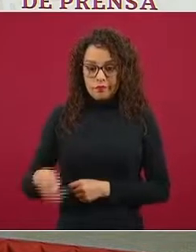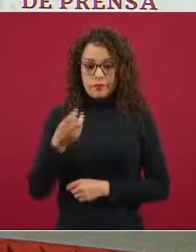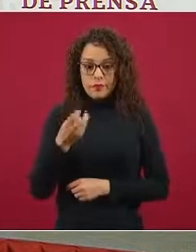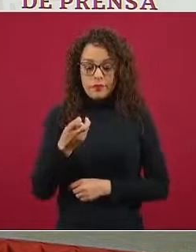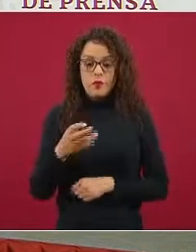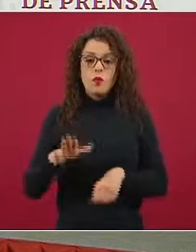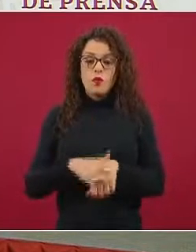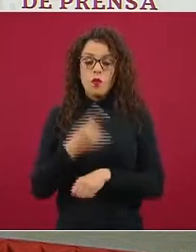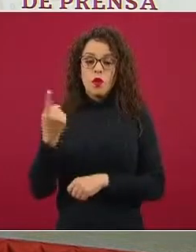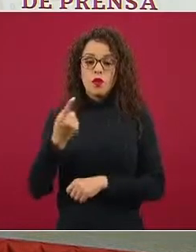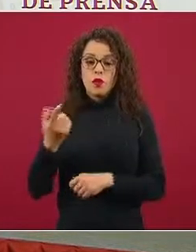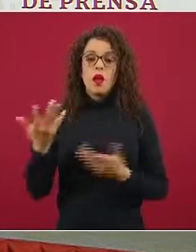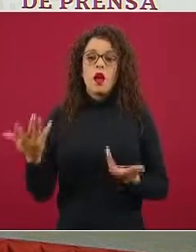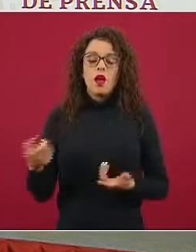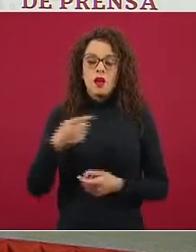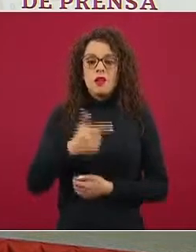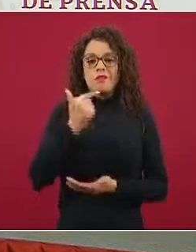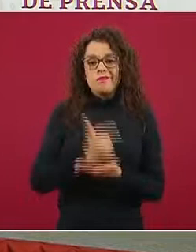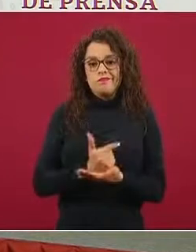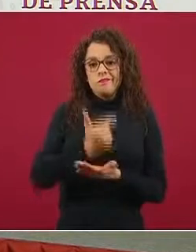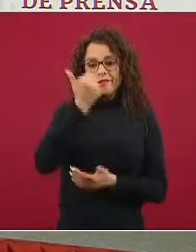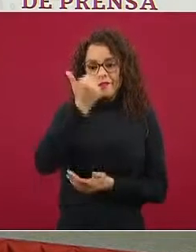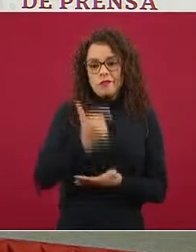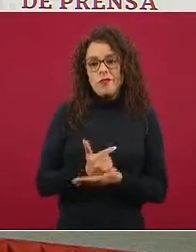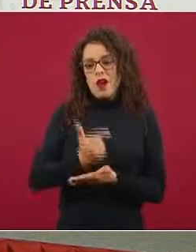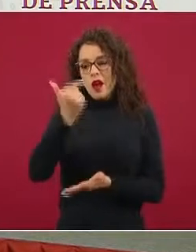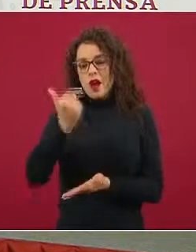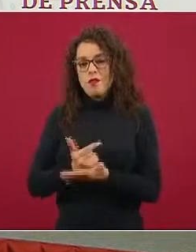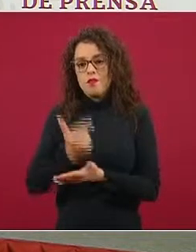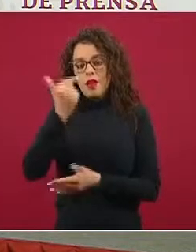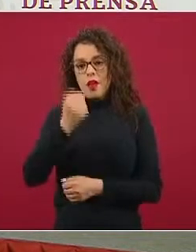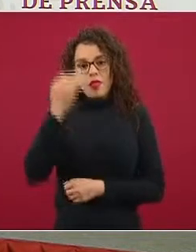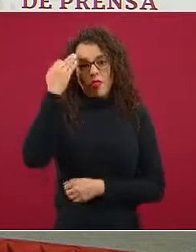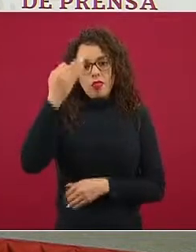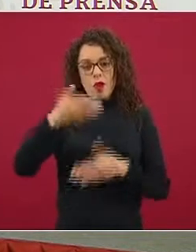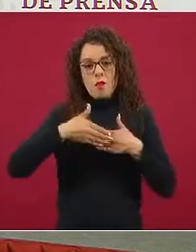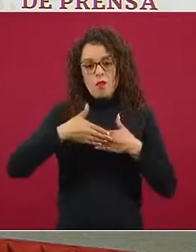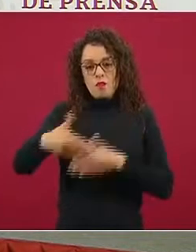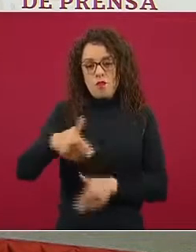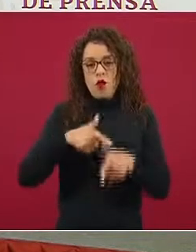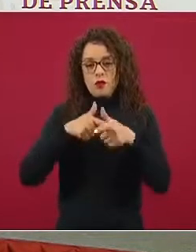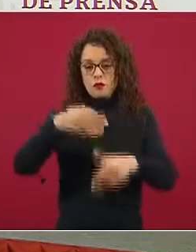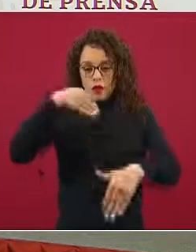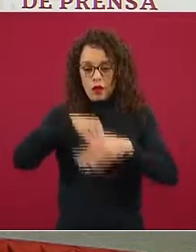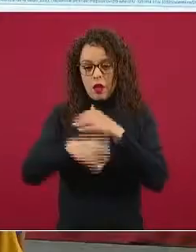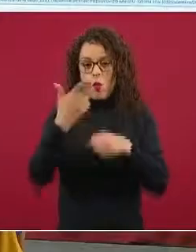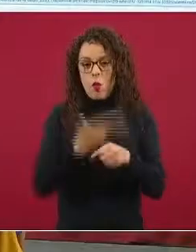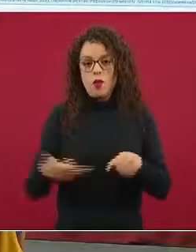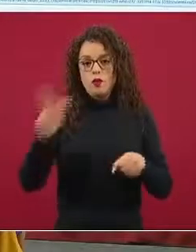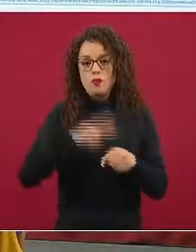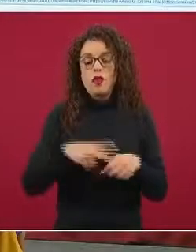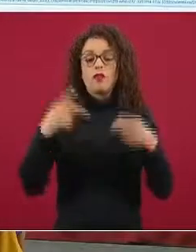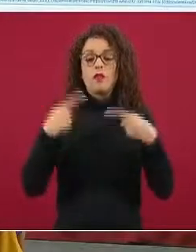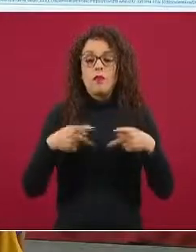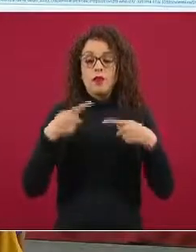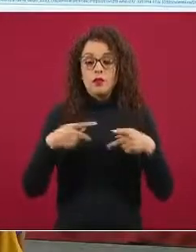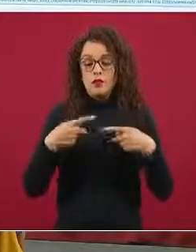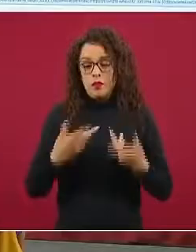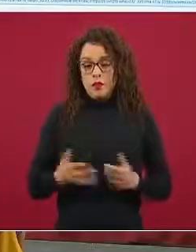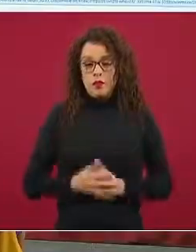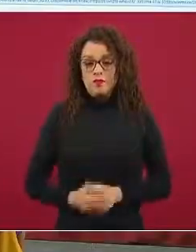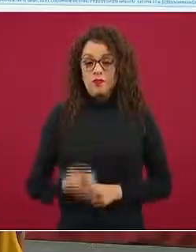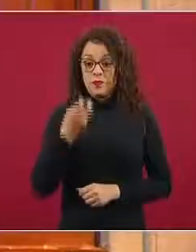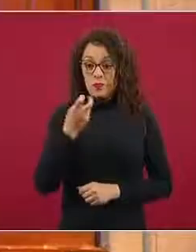a consecuencia de las complicaciones y de los periodos de hospitalización que estas personas tienen. Entonces vemos que la